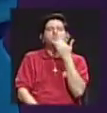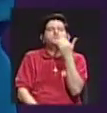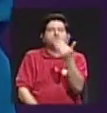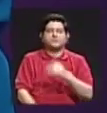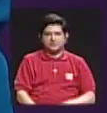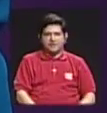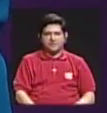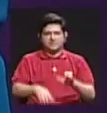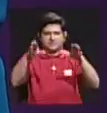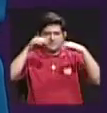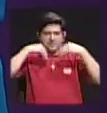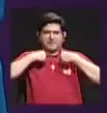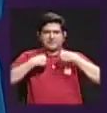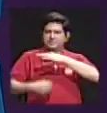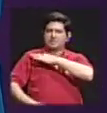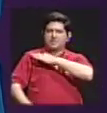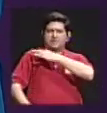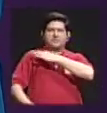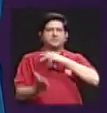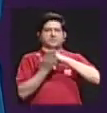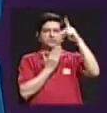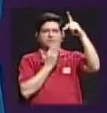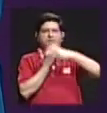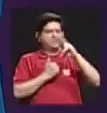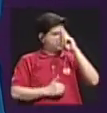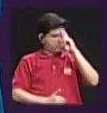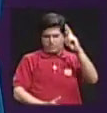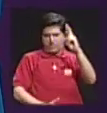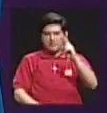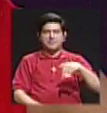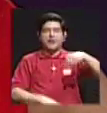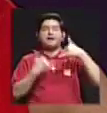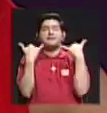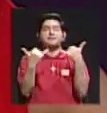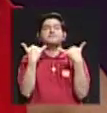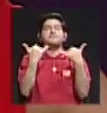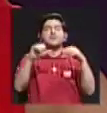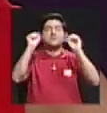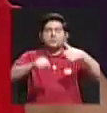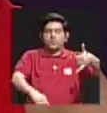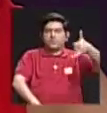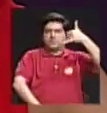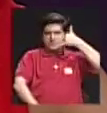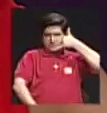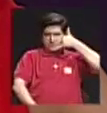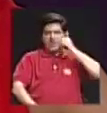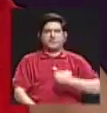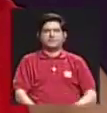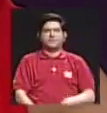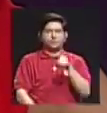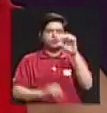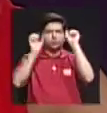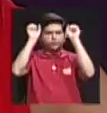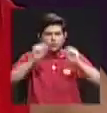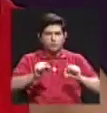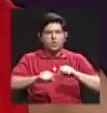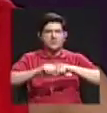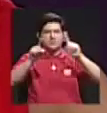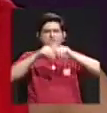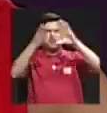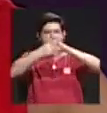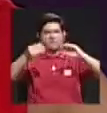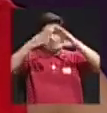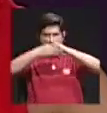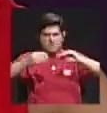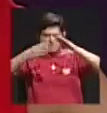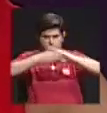muchísimo haber aceptado la invitación de Irreverencias. Estamos en vivo, usted nos puede llamar y puede hacernos sus observaciones,